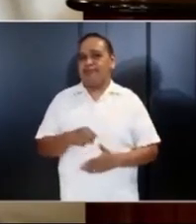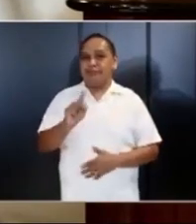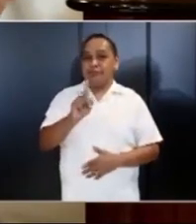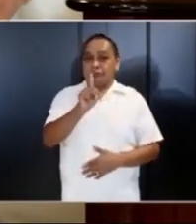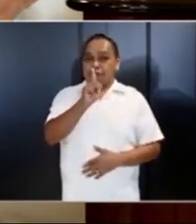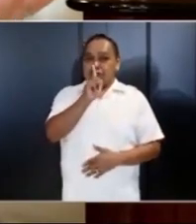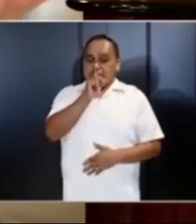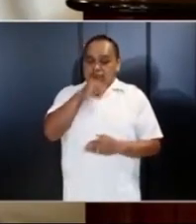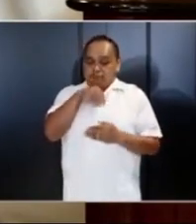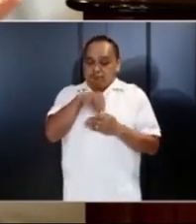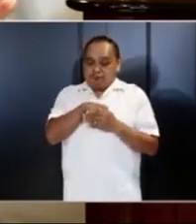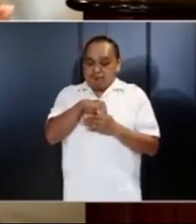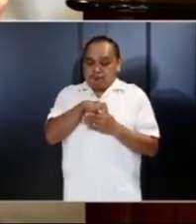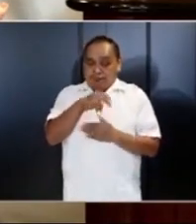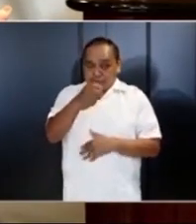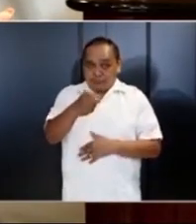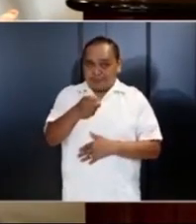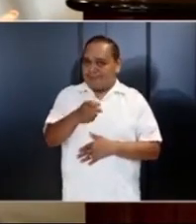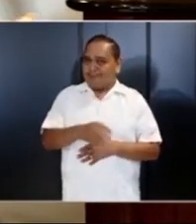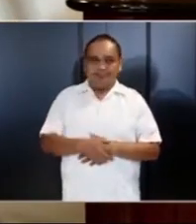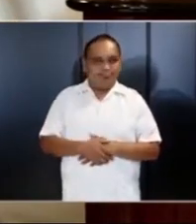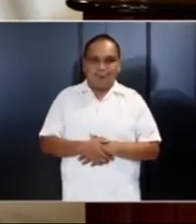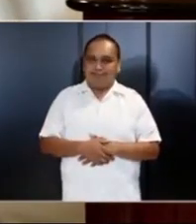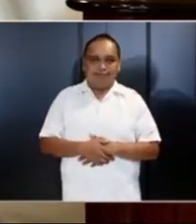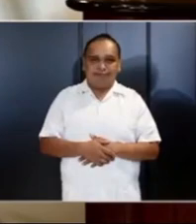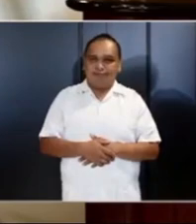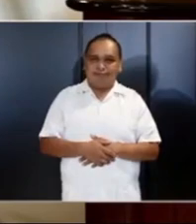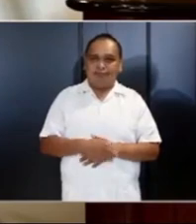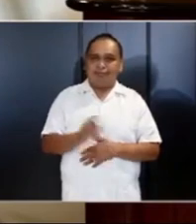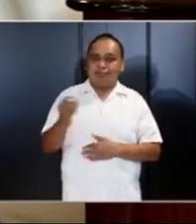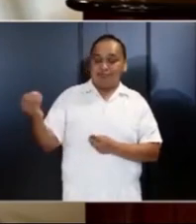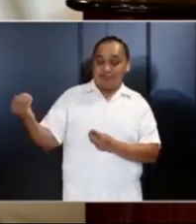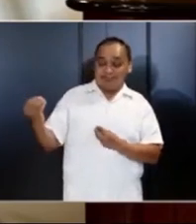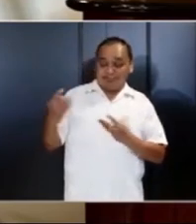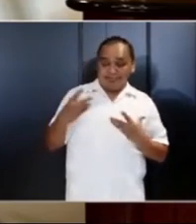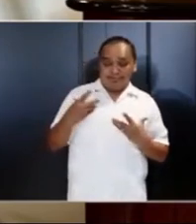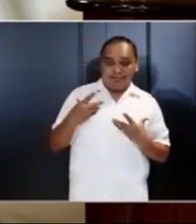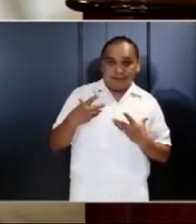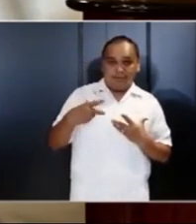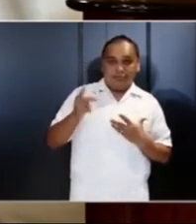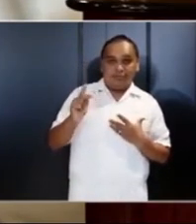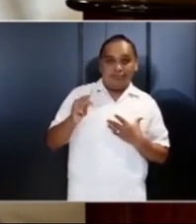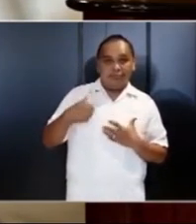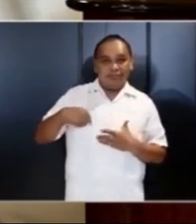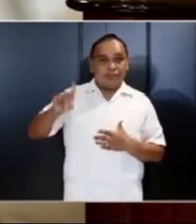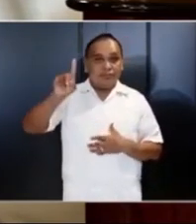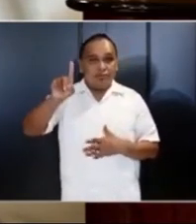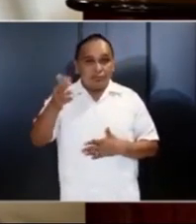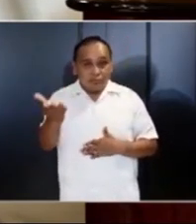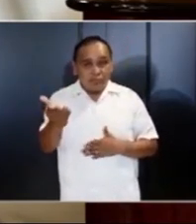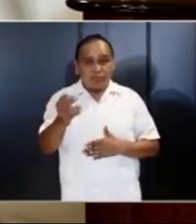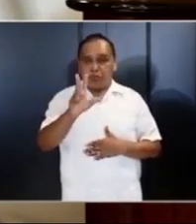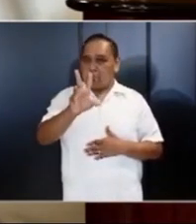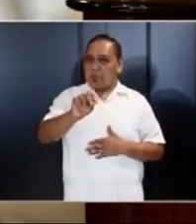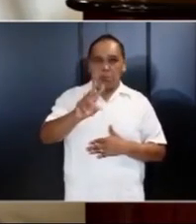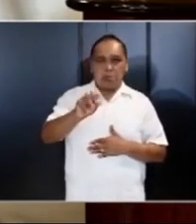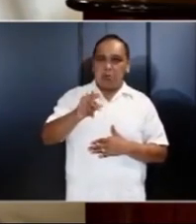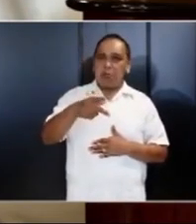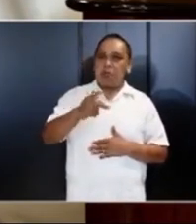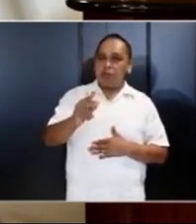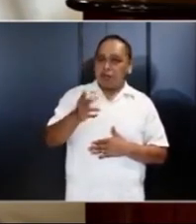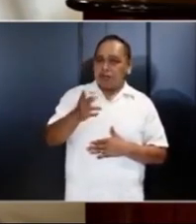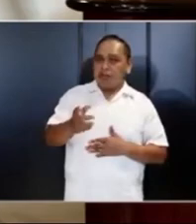guardando como en secreto este material, que yo nunca pedí, que no sé ni de dónde viene, pero que ha resultado muy valioso,